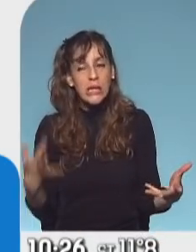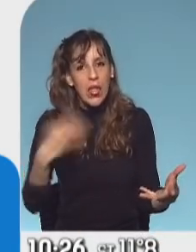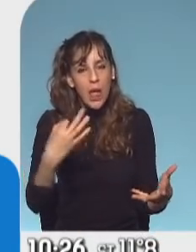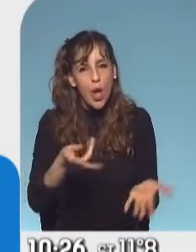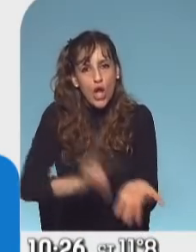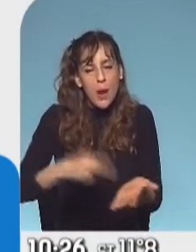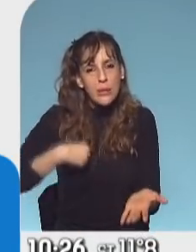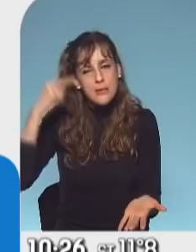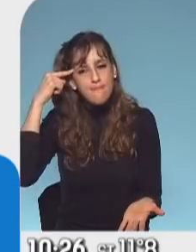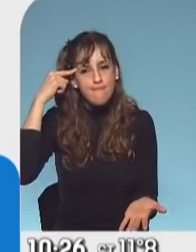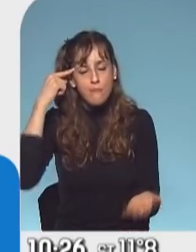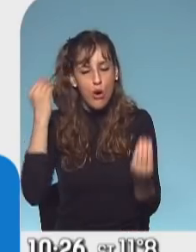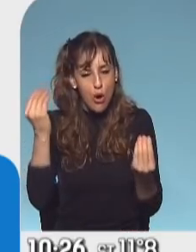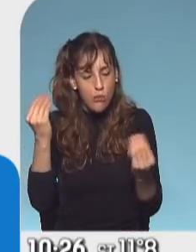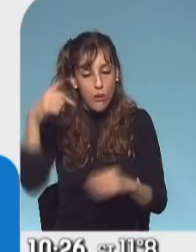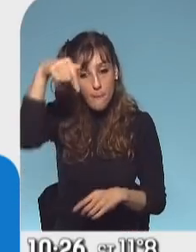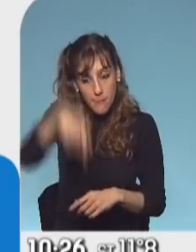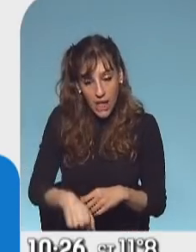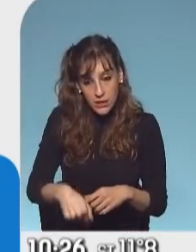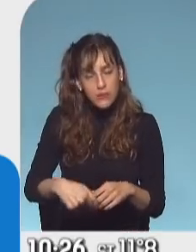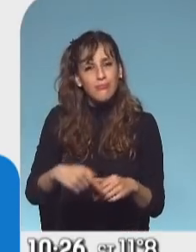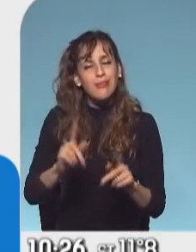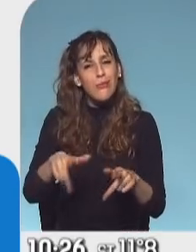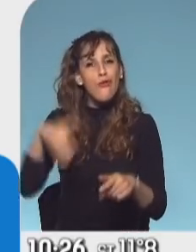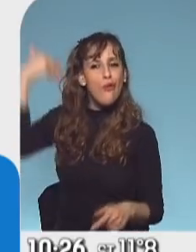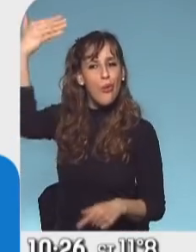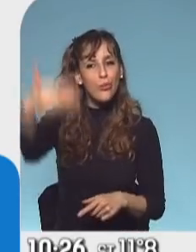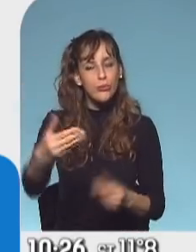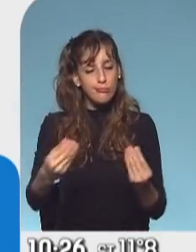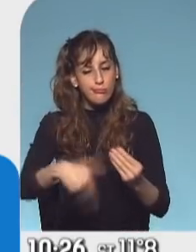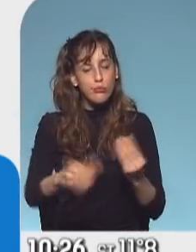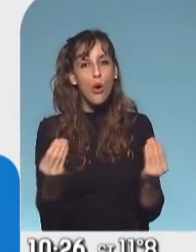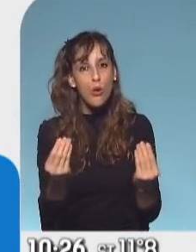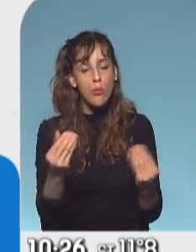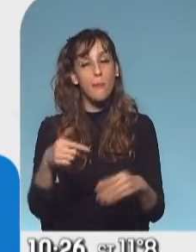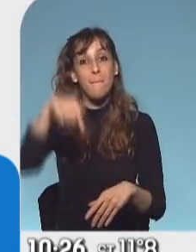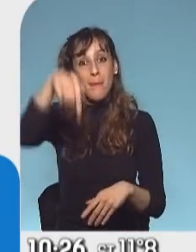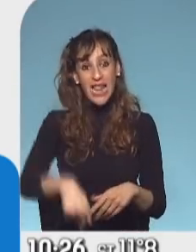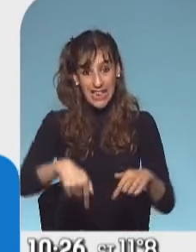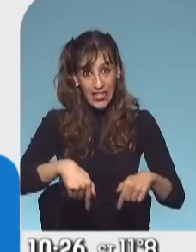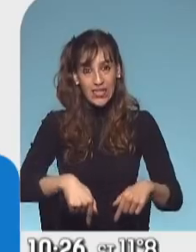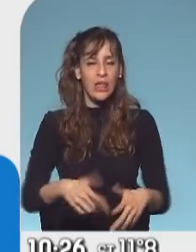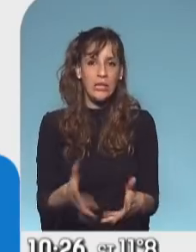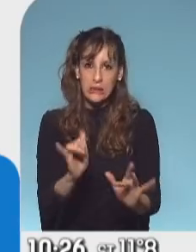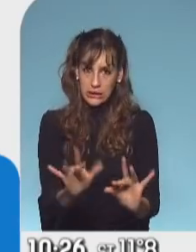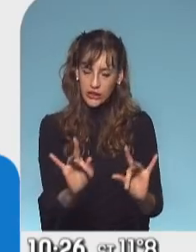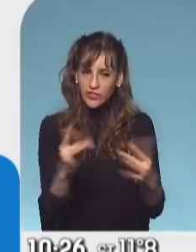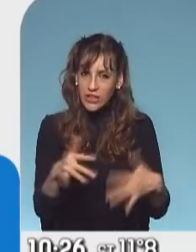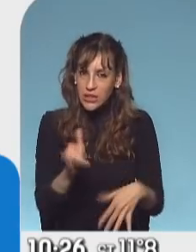repensar no solo el presente, sino fundamentalmente el futuro. El presente de por sí es un presente muy